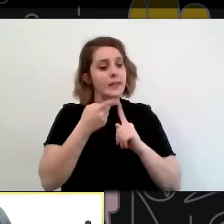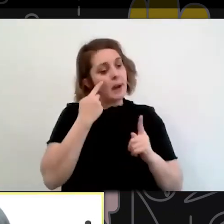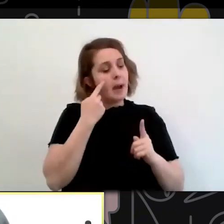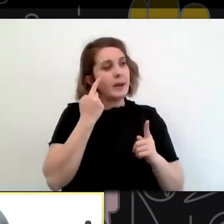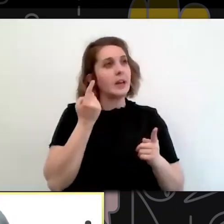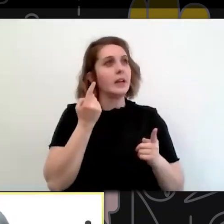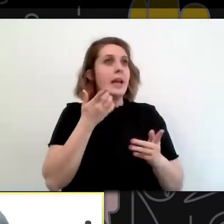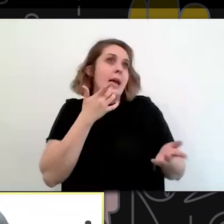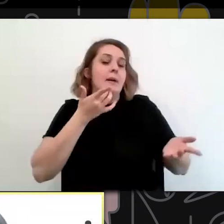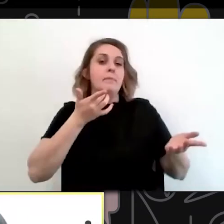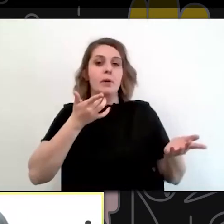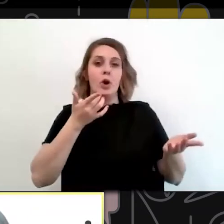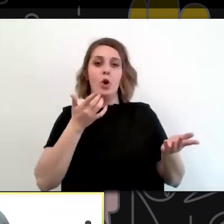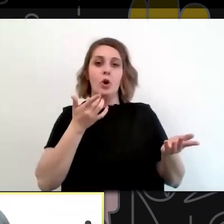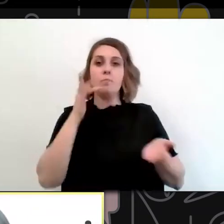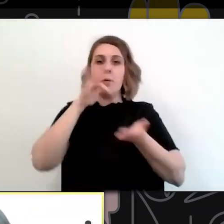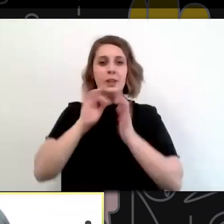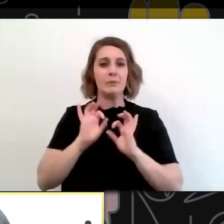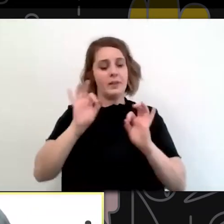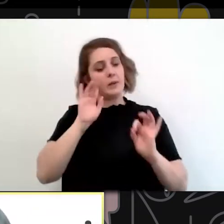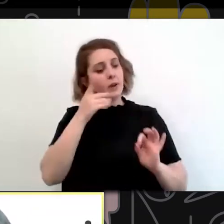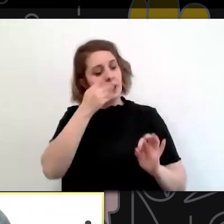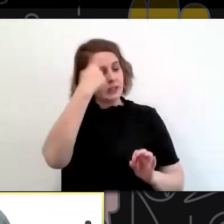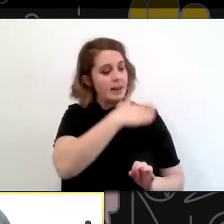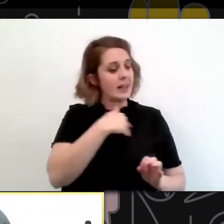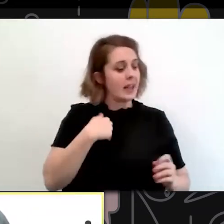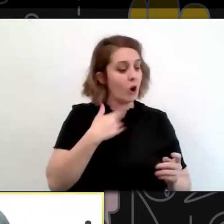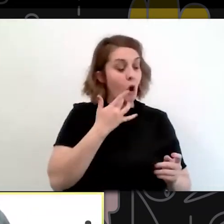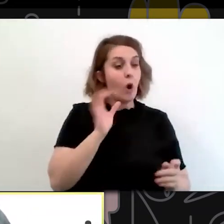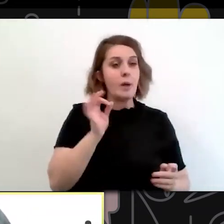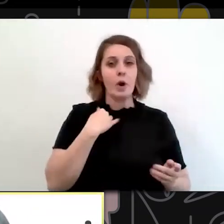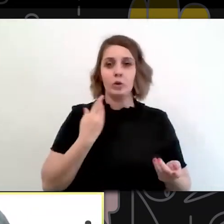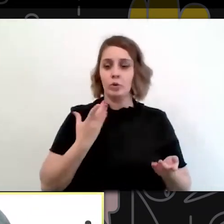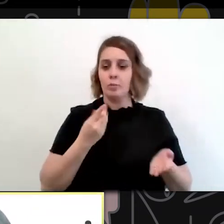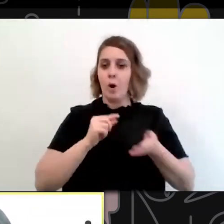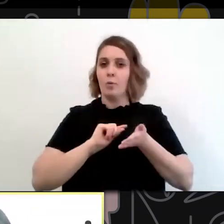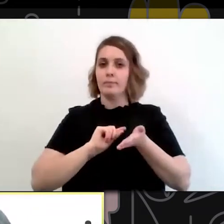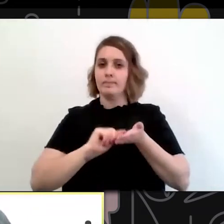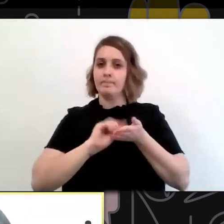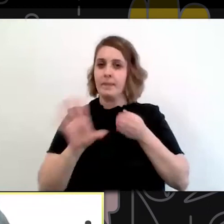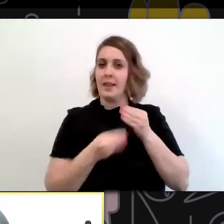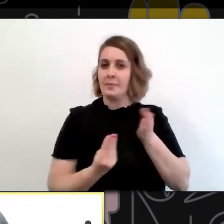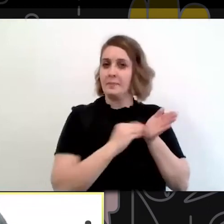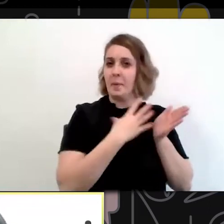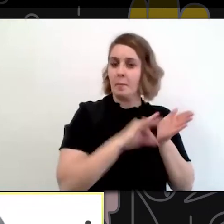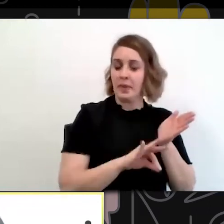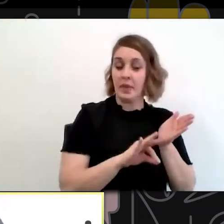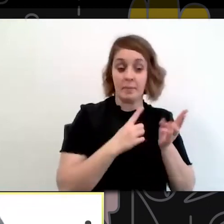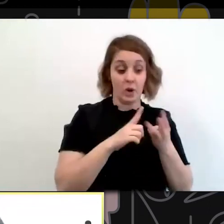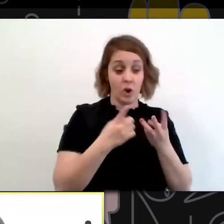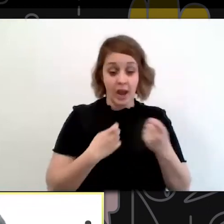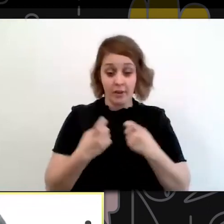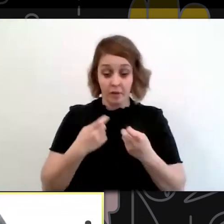tenido en un momento determinado e incluso hacer anotaciones, pero la demás información que proporcionan